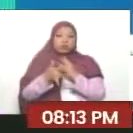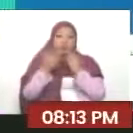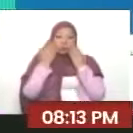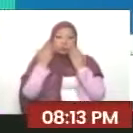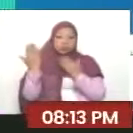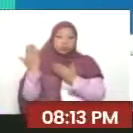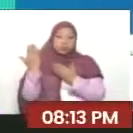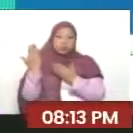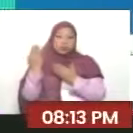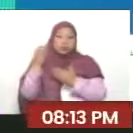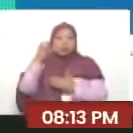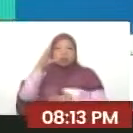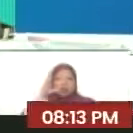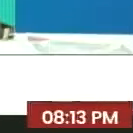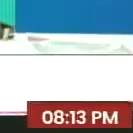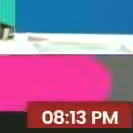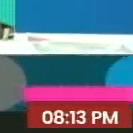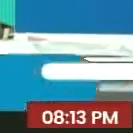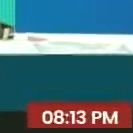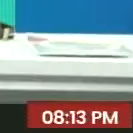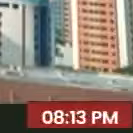trae. Barry Cartaya, adelante.